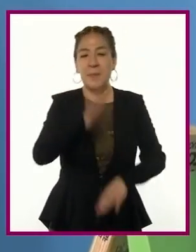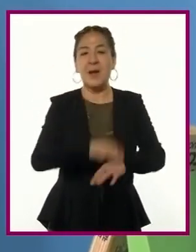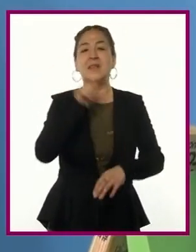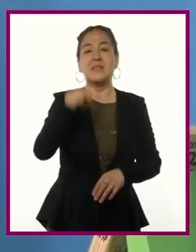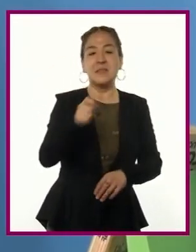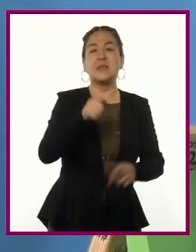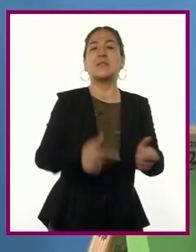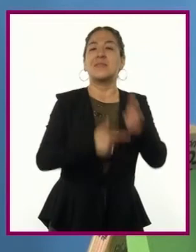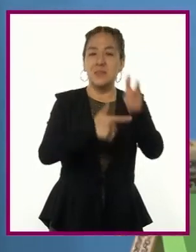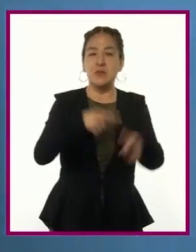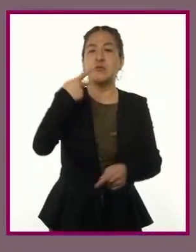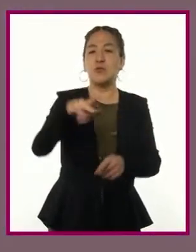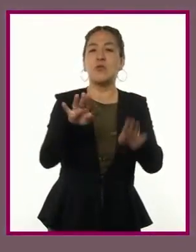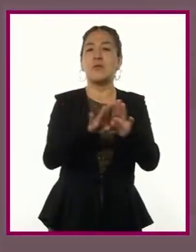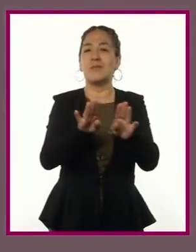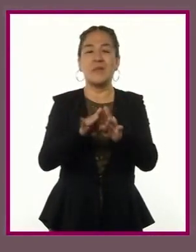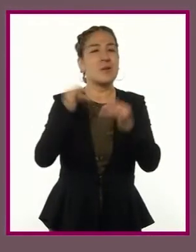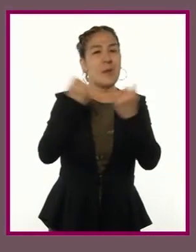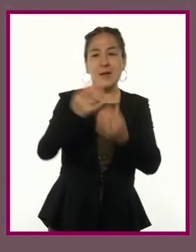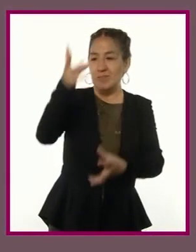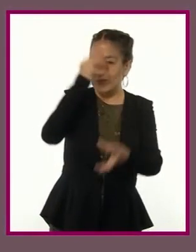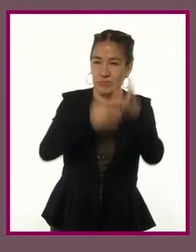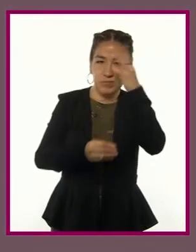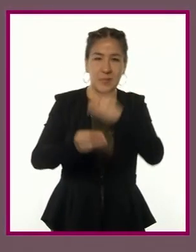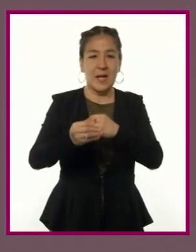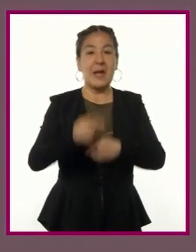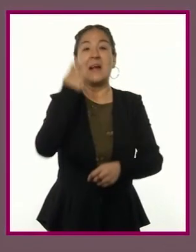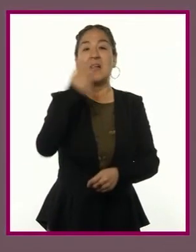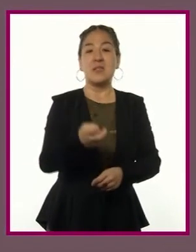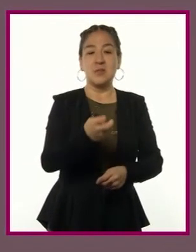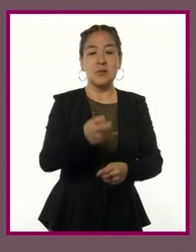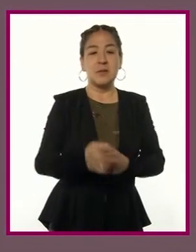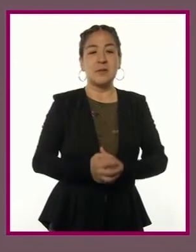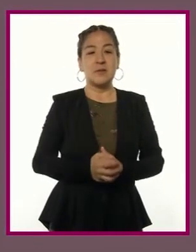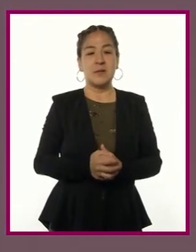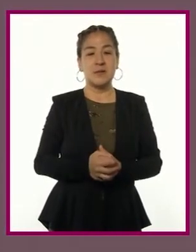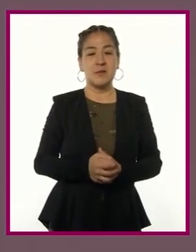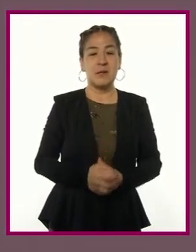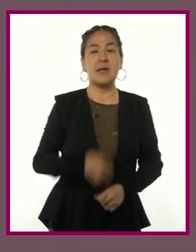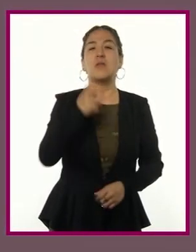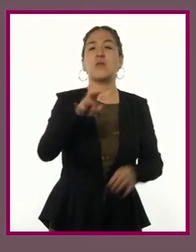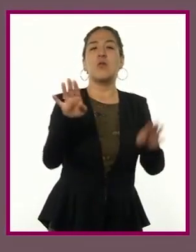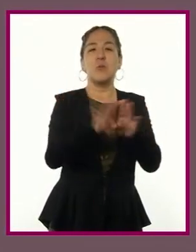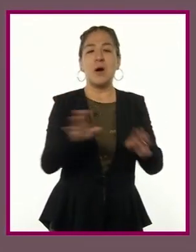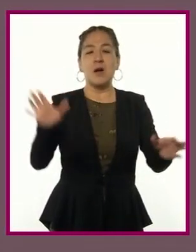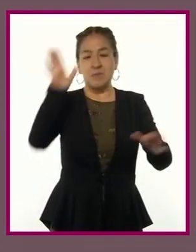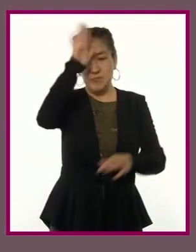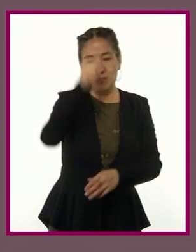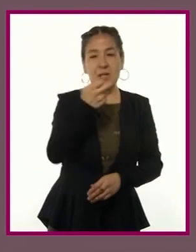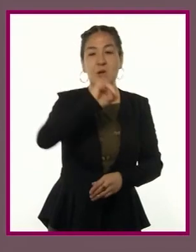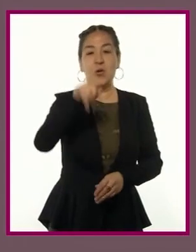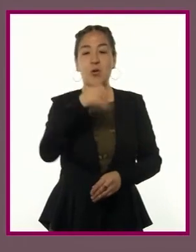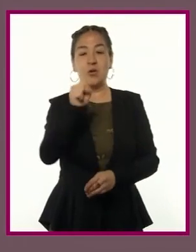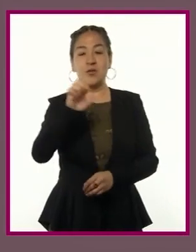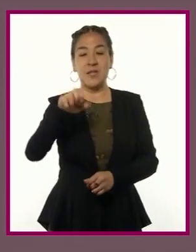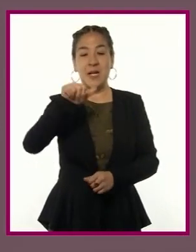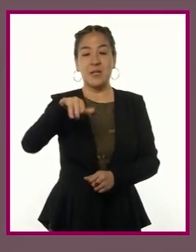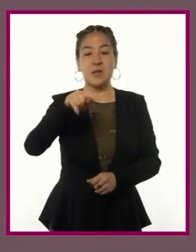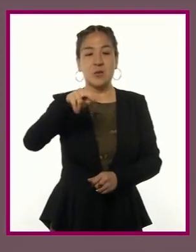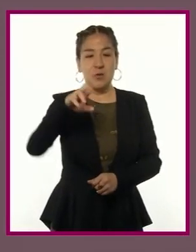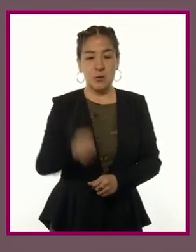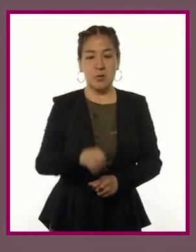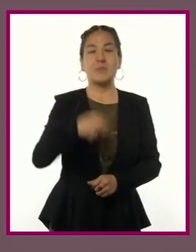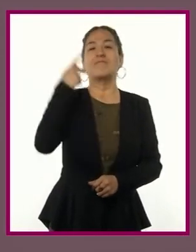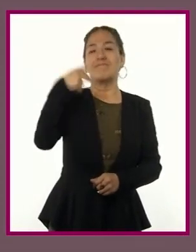estudiantes que seguirían sus pasos, entre los que destacan Ignacio Bartolache, José Antonio Alzate,